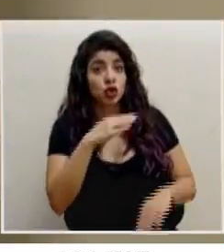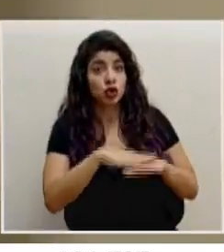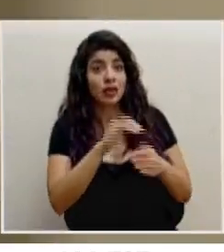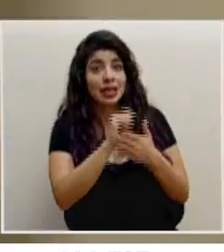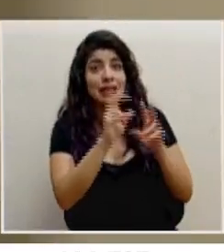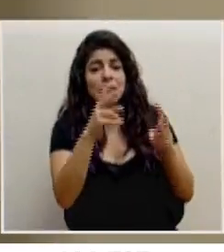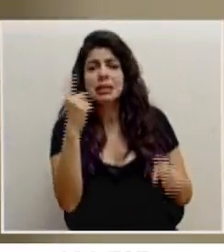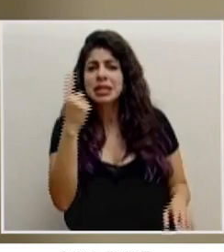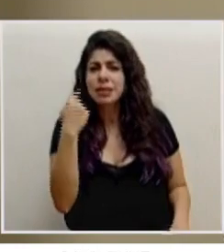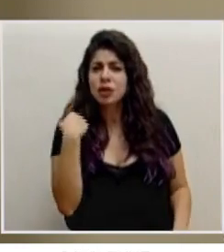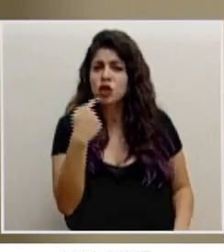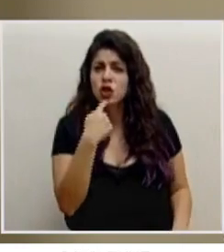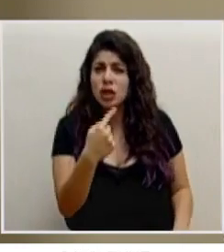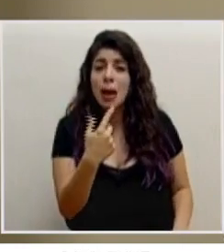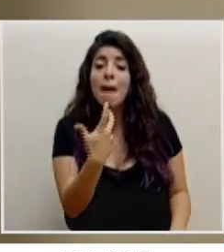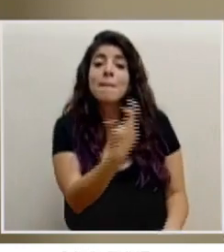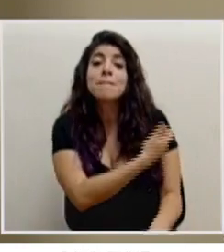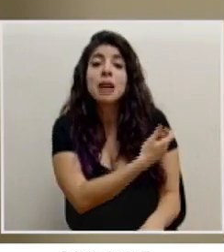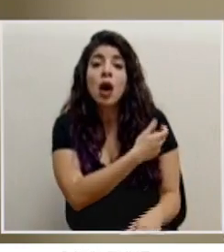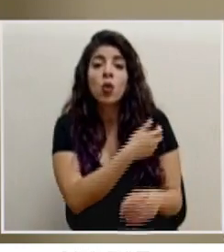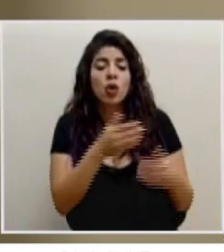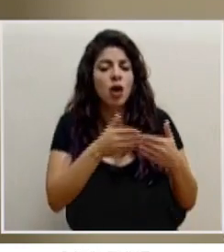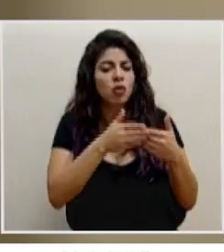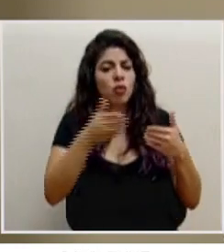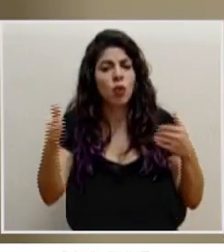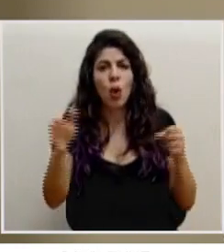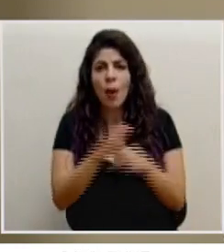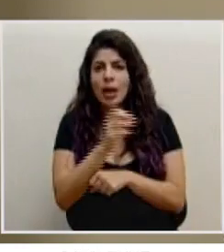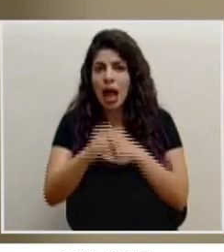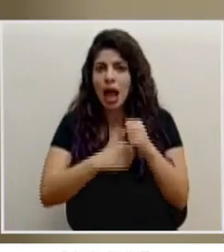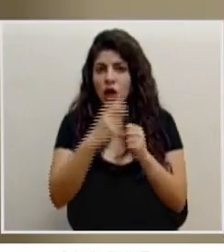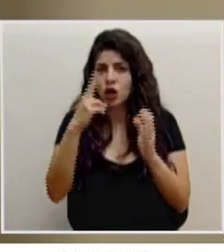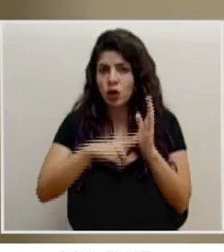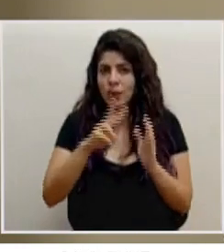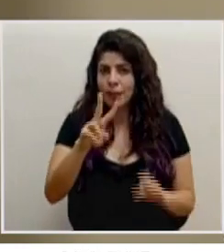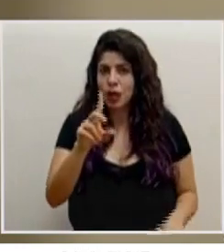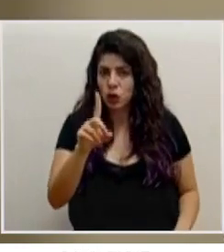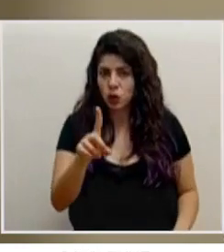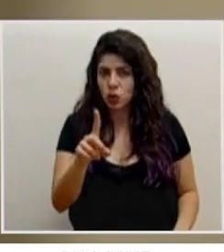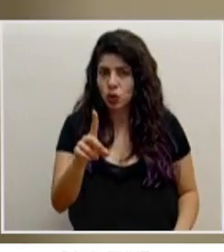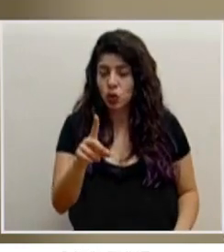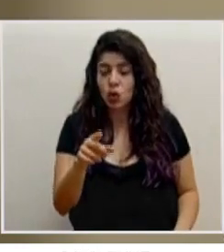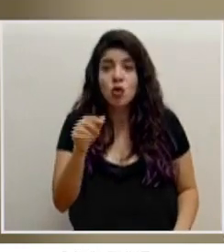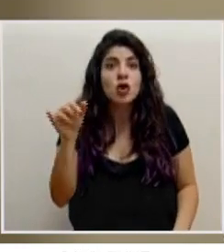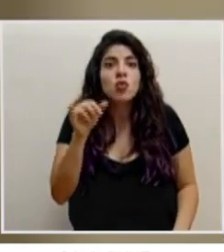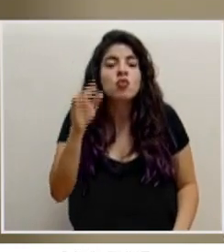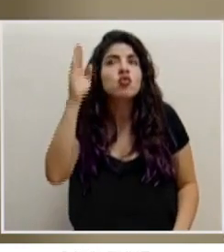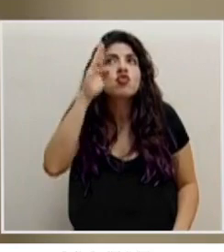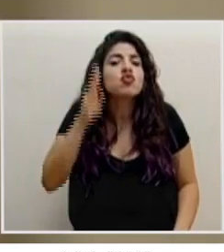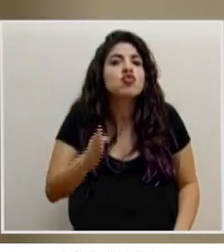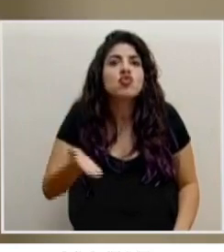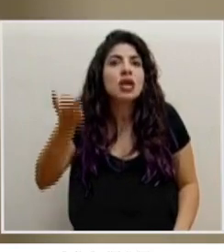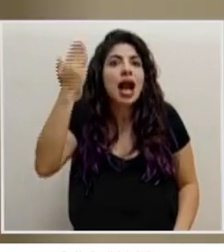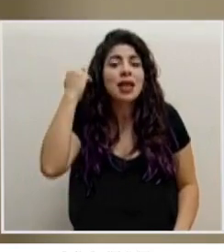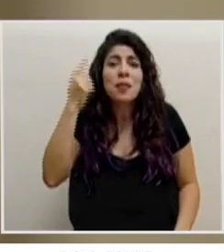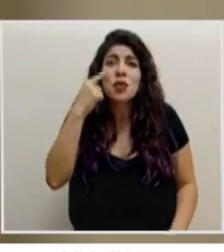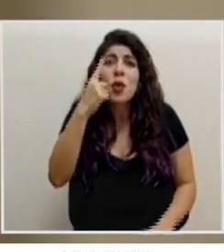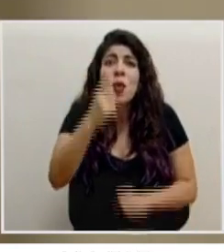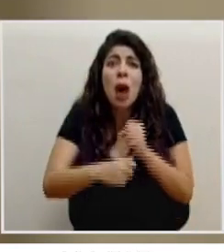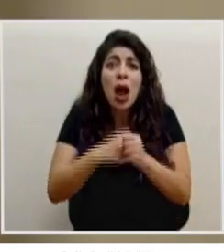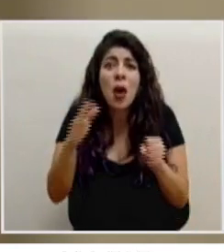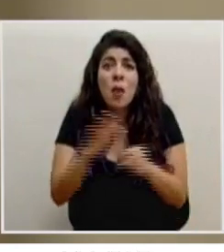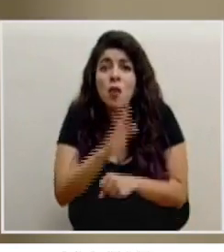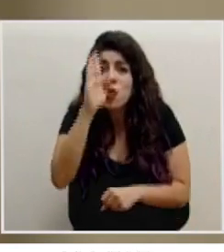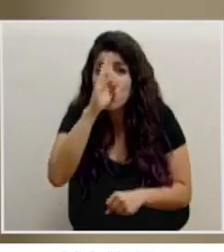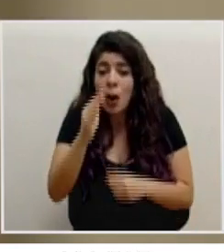siempre lo dijimos, vamos a estar vacunando durante el 2021. Eso va a ser una vacunación como nunca antes la hemos tenido, porque va a ser durante todo el año. Nunca hemos tenido